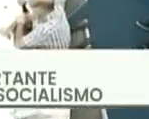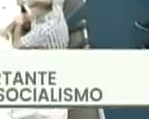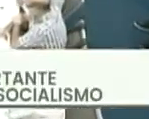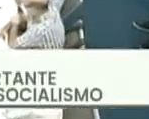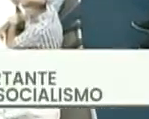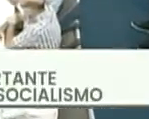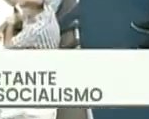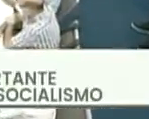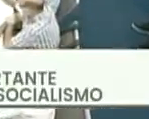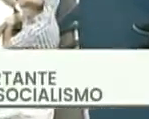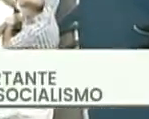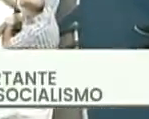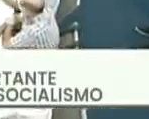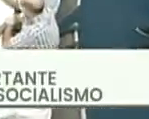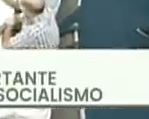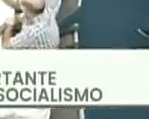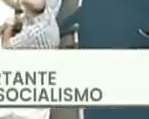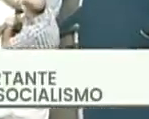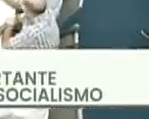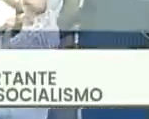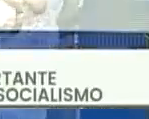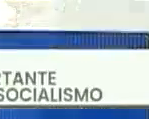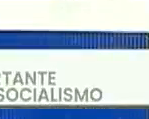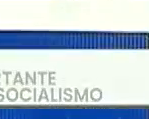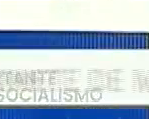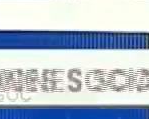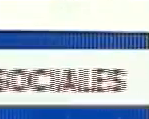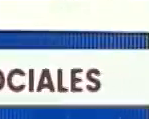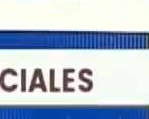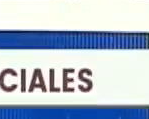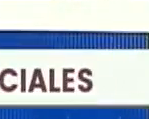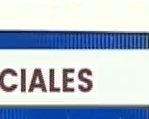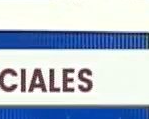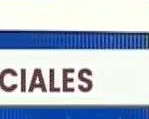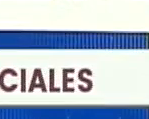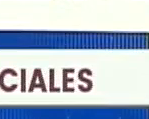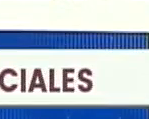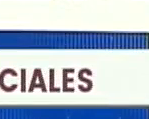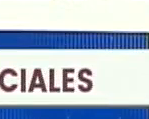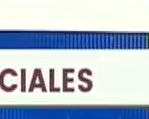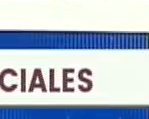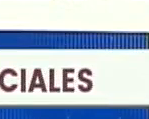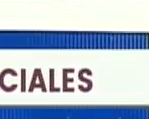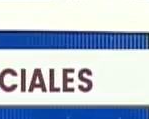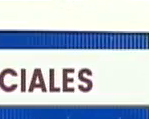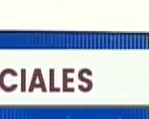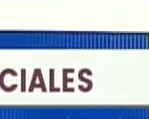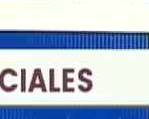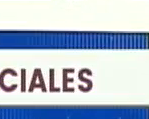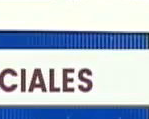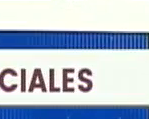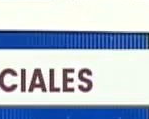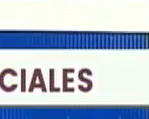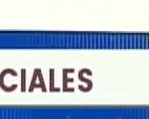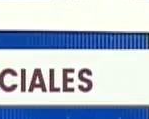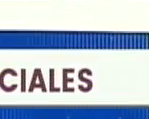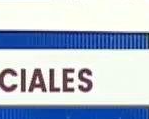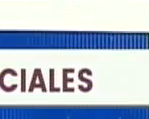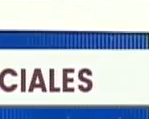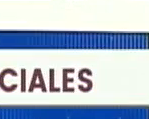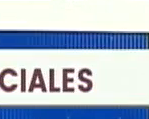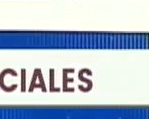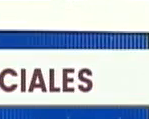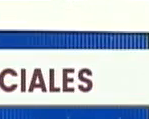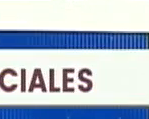para reurbanizar y reconstruir las comunidades y los barrios, poner en el centro al ser